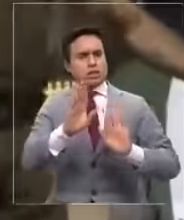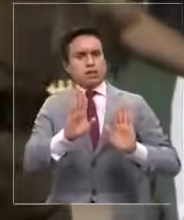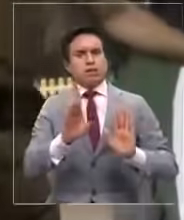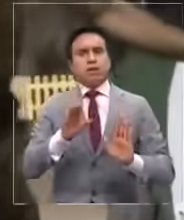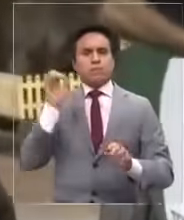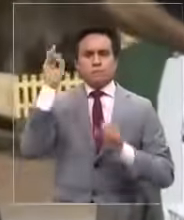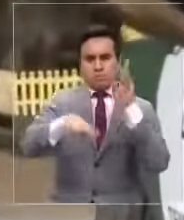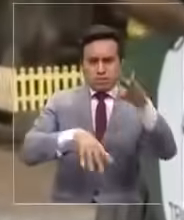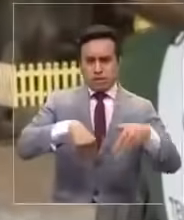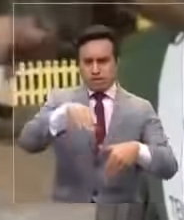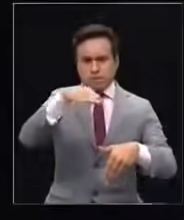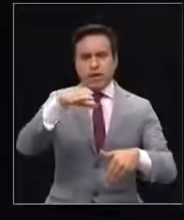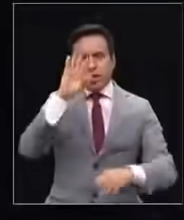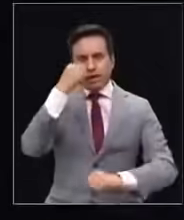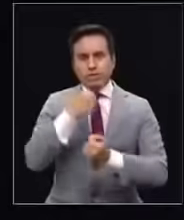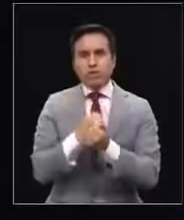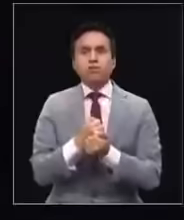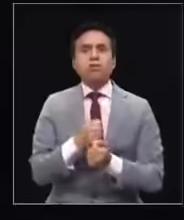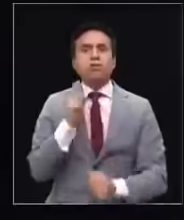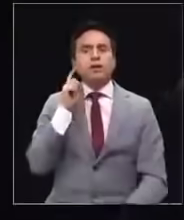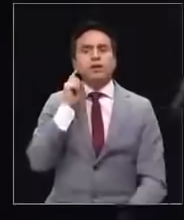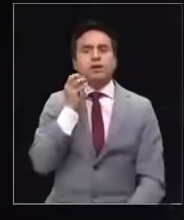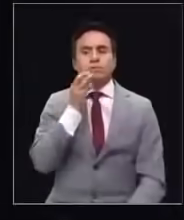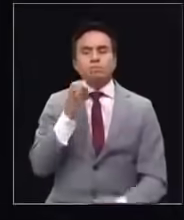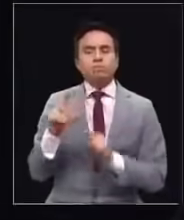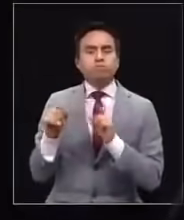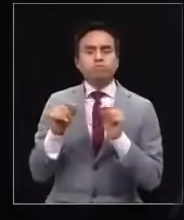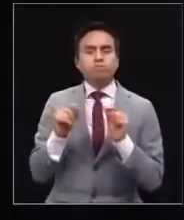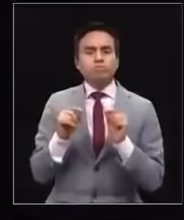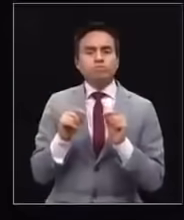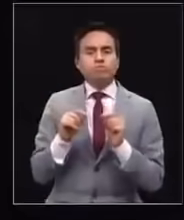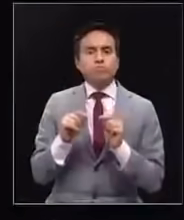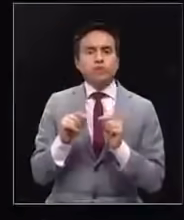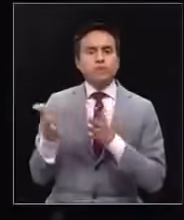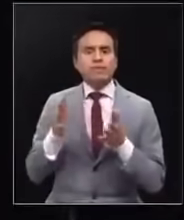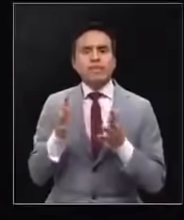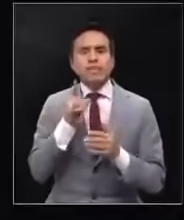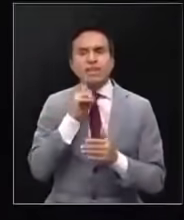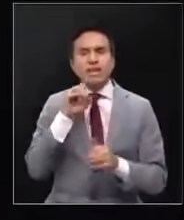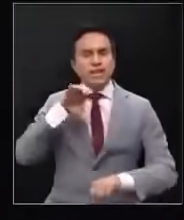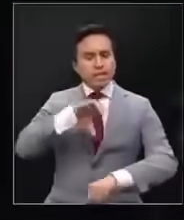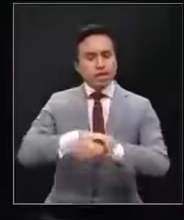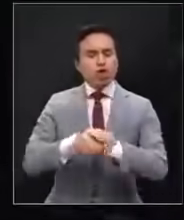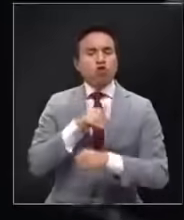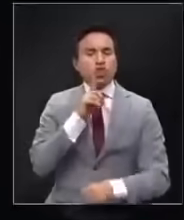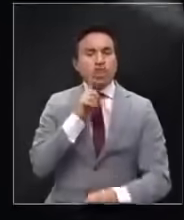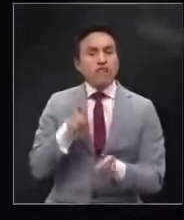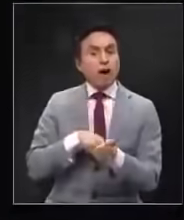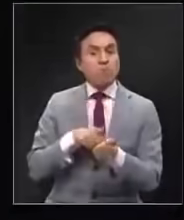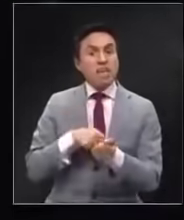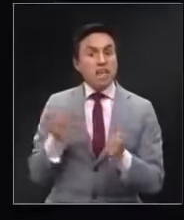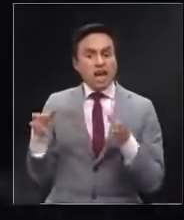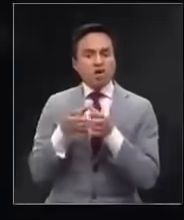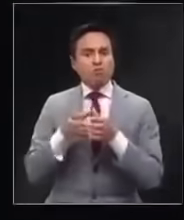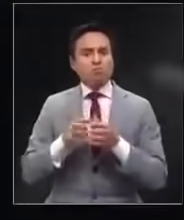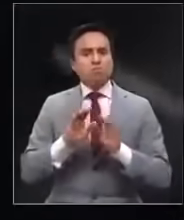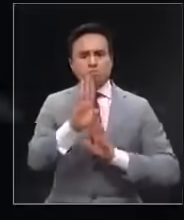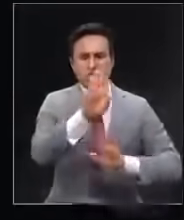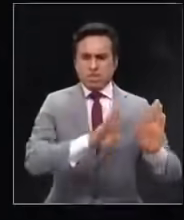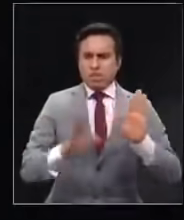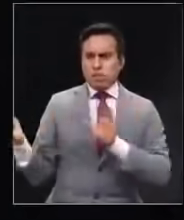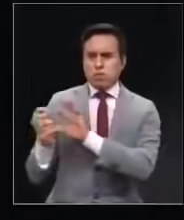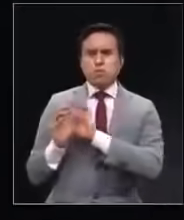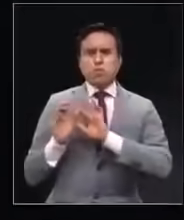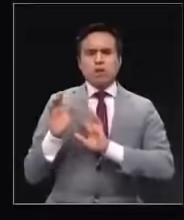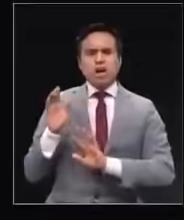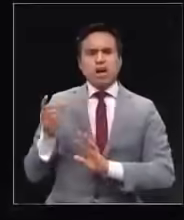atacando a carabineros. Los colegas están pidiendo colaboración, al parecer tienen un detenido y la familia se está viniendo encima, la población se está yendo